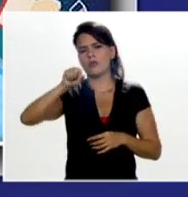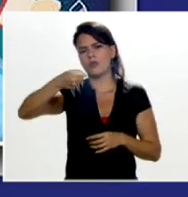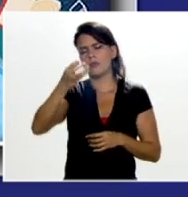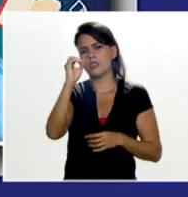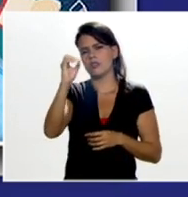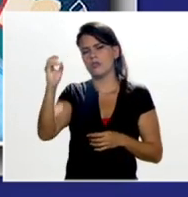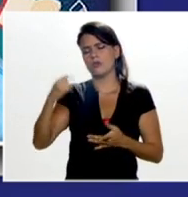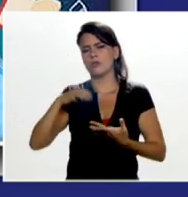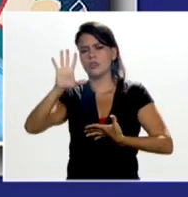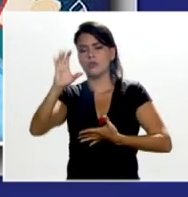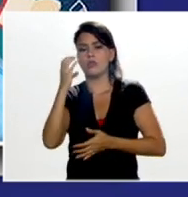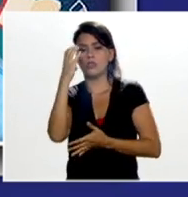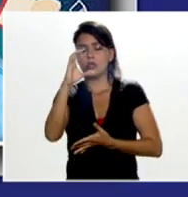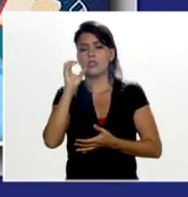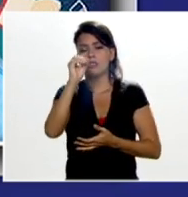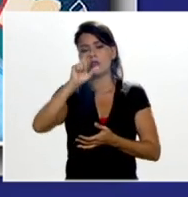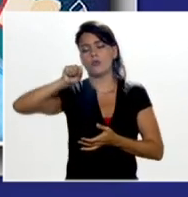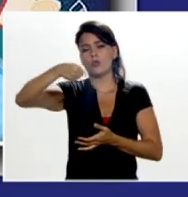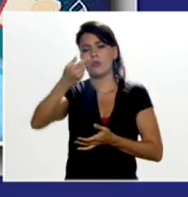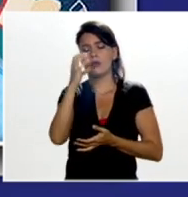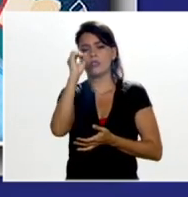0,005 y C